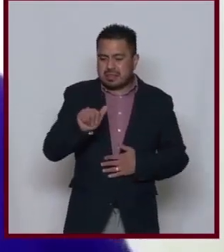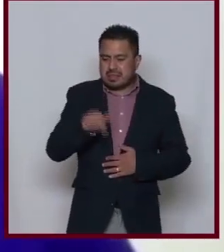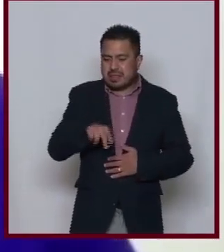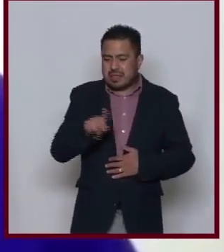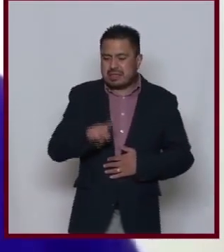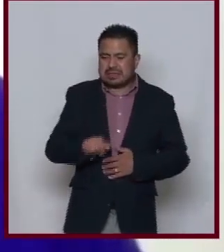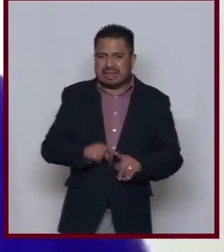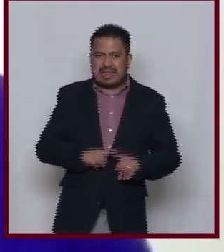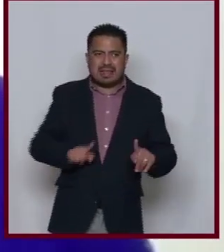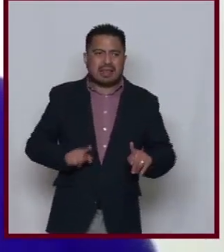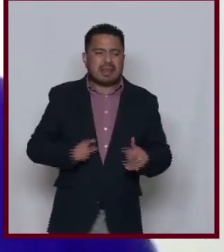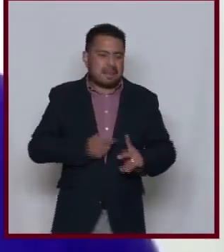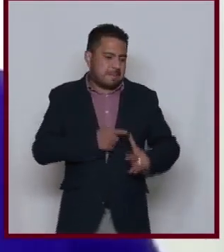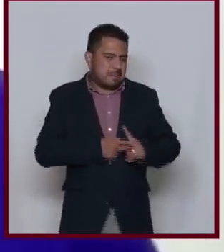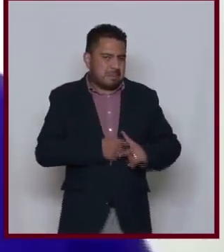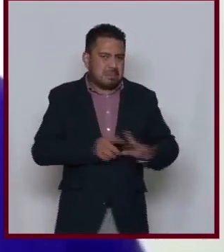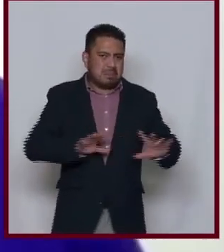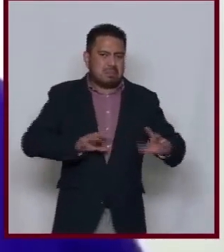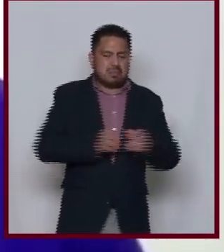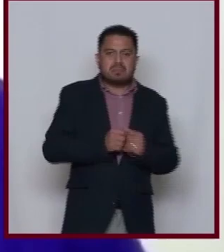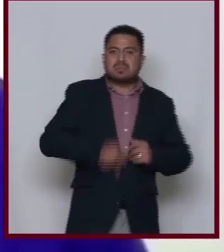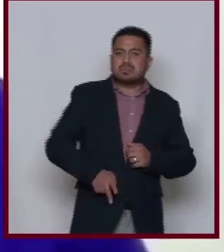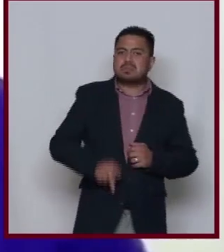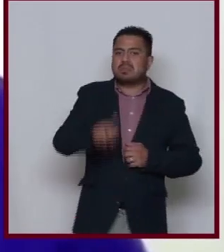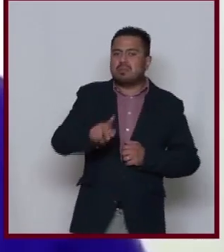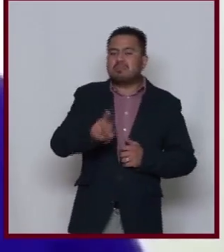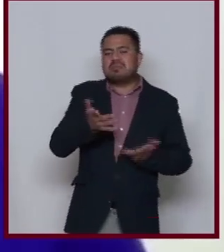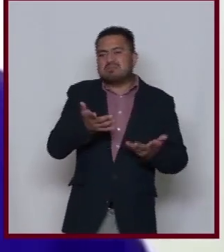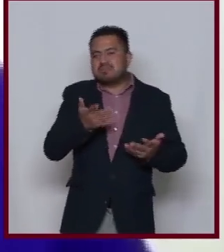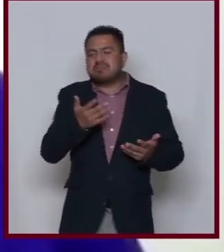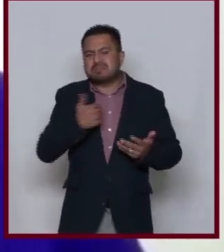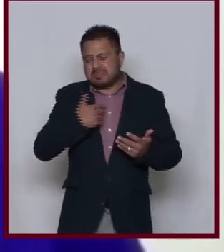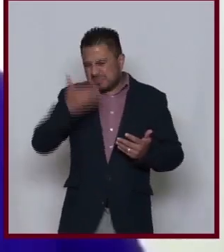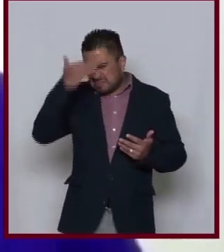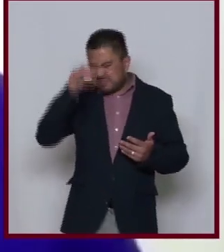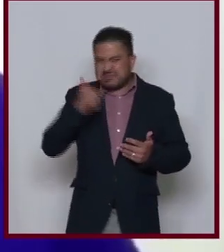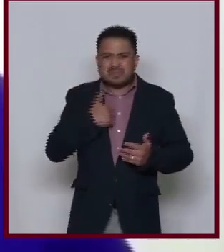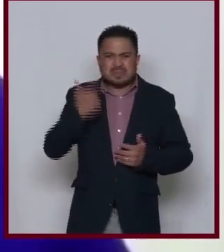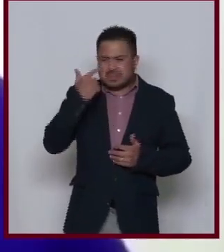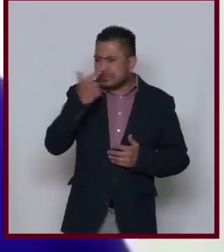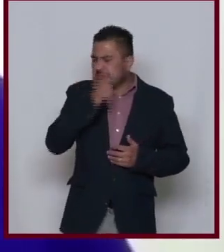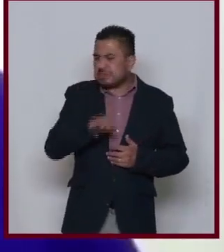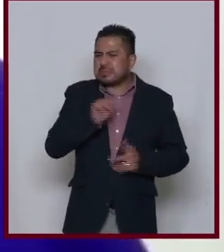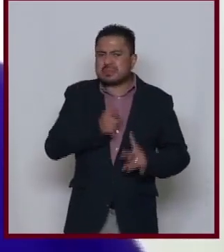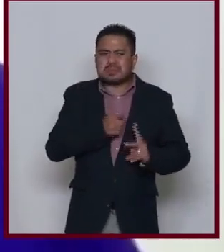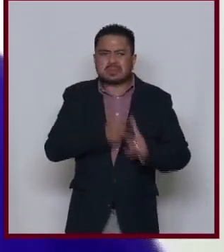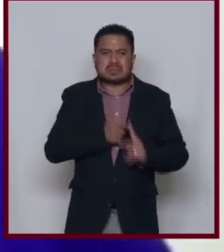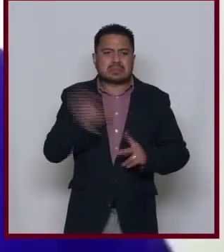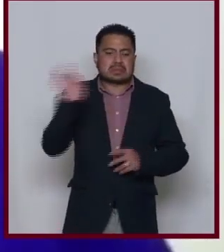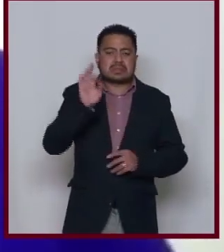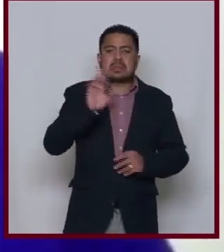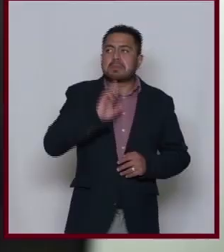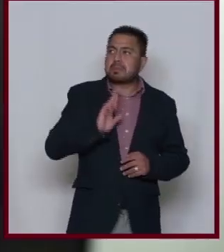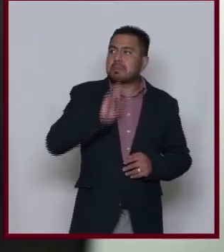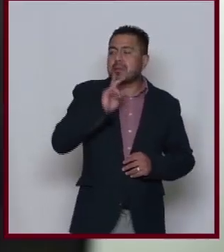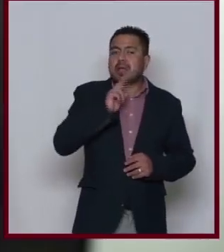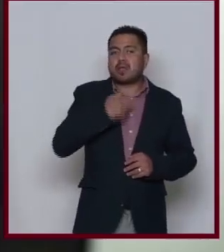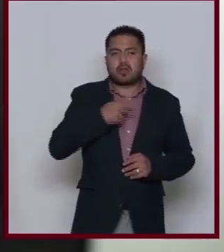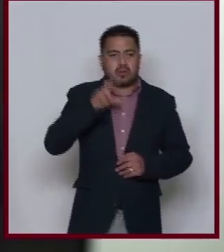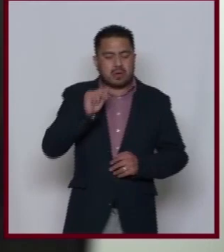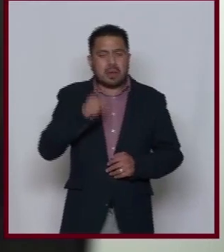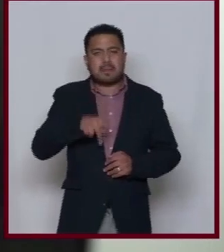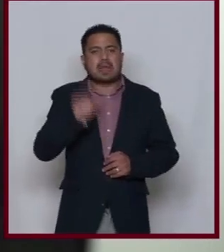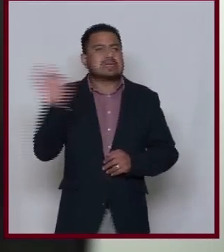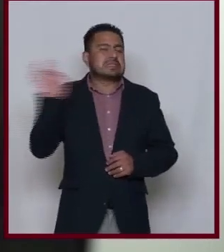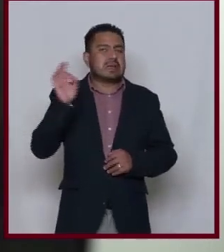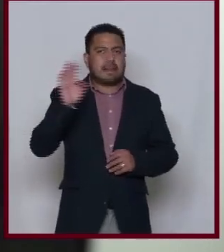diferente a las matemáticas, pero pues al final yo sabía que me gustaban las matemáticas, ¿no? Quizás no era la mejor, quizás